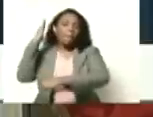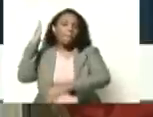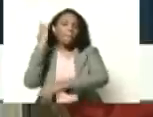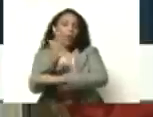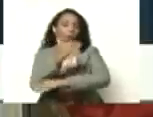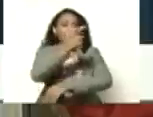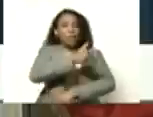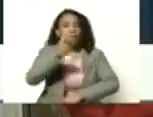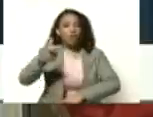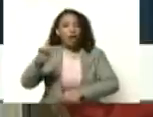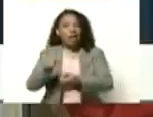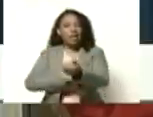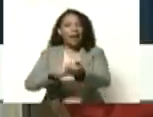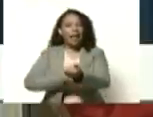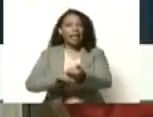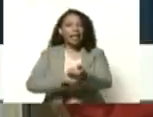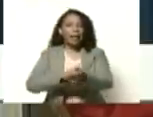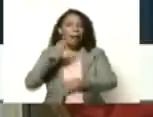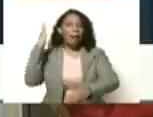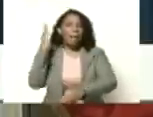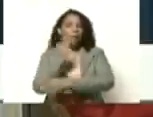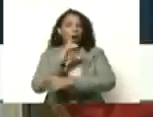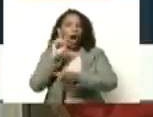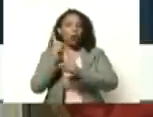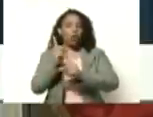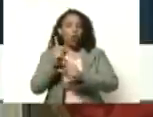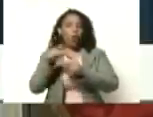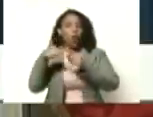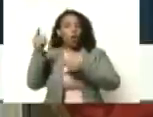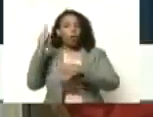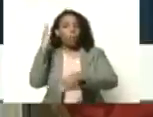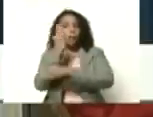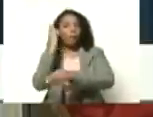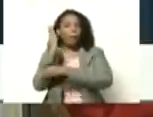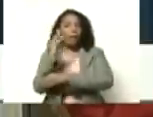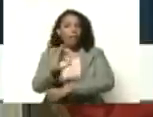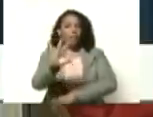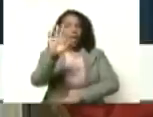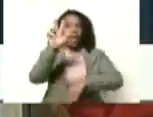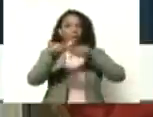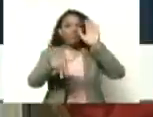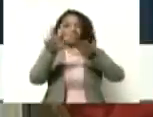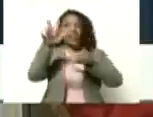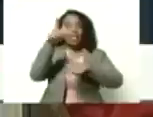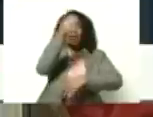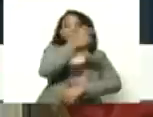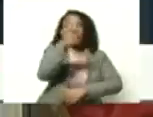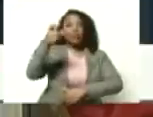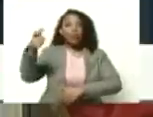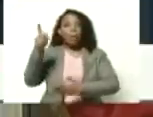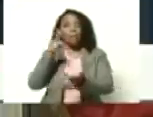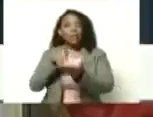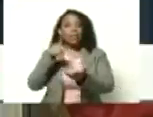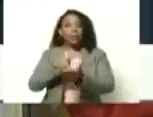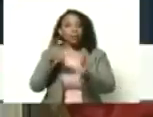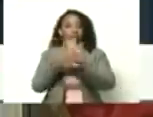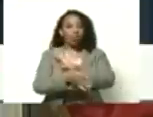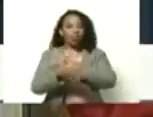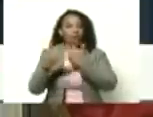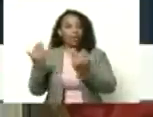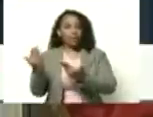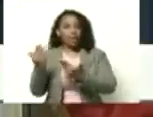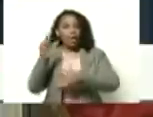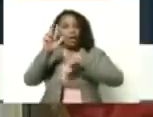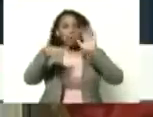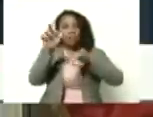con carácter de indiciada unos diputados otros de 13 personas 13